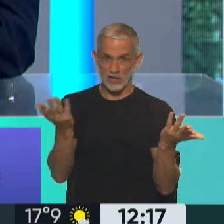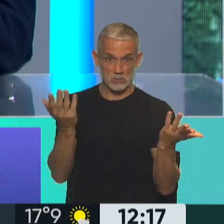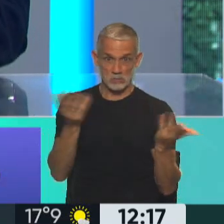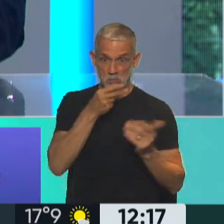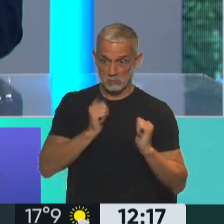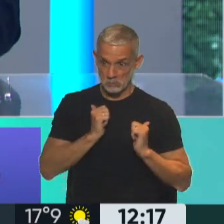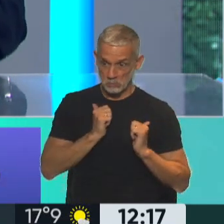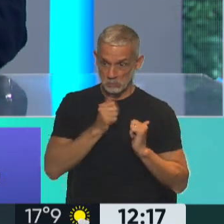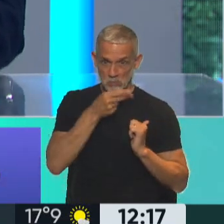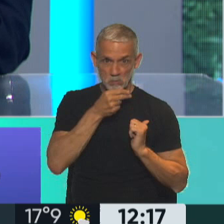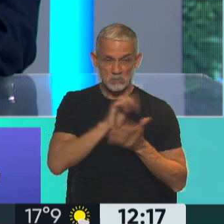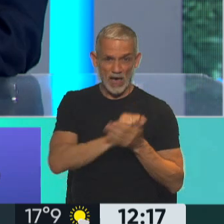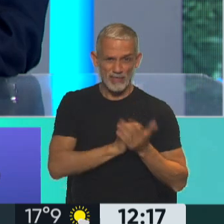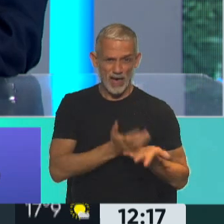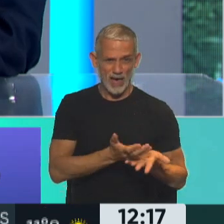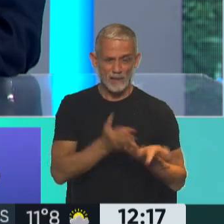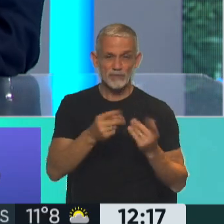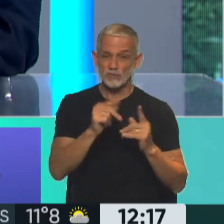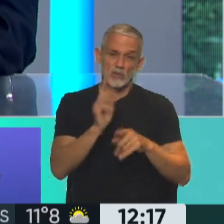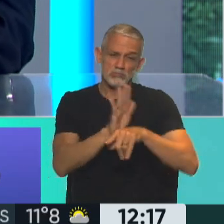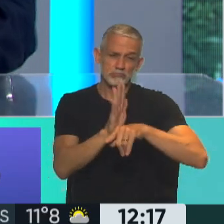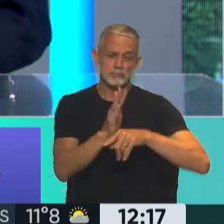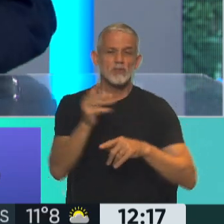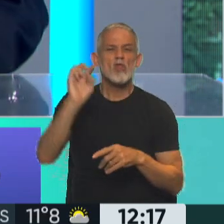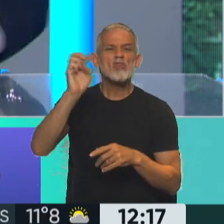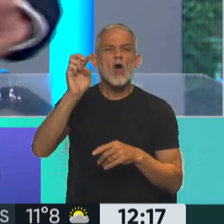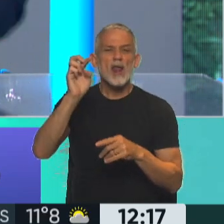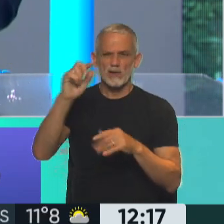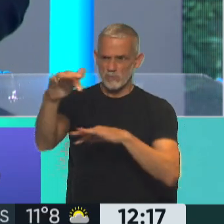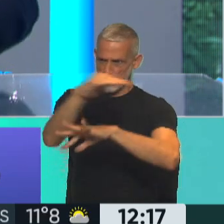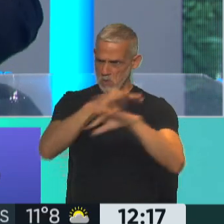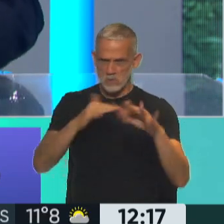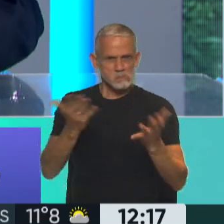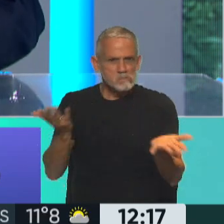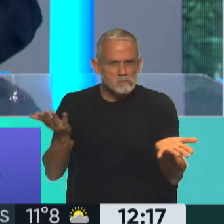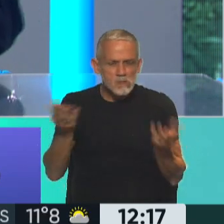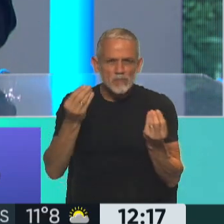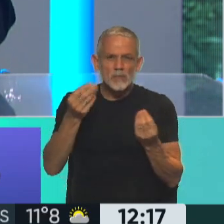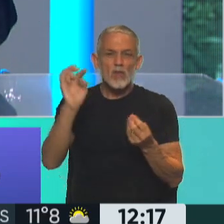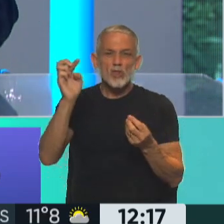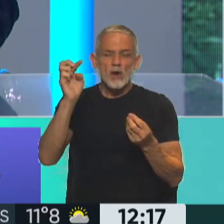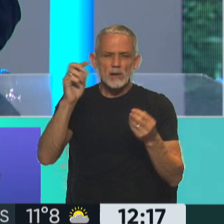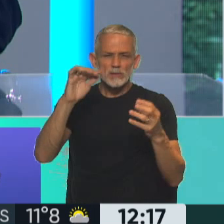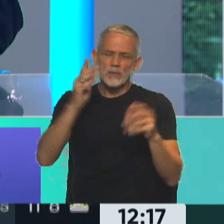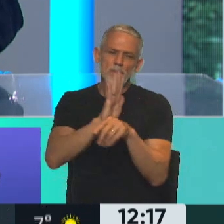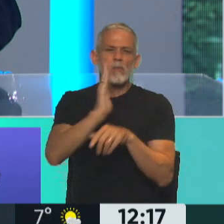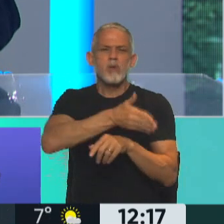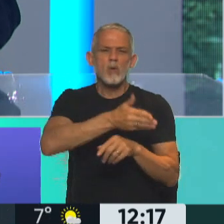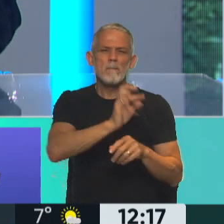queda absolutamente absorbido. Así como el dólar se absorbería al peso, también